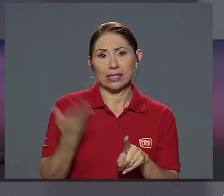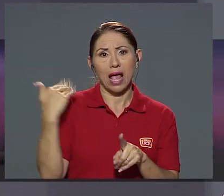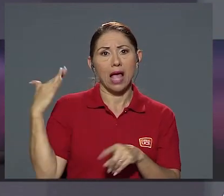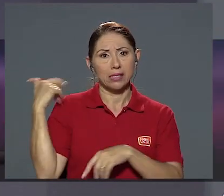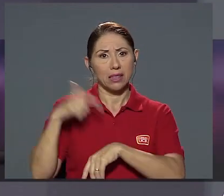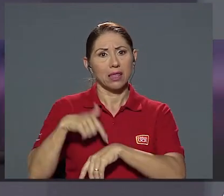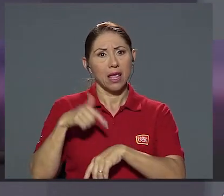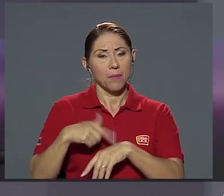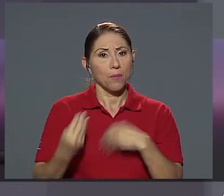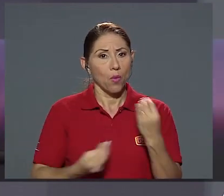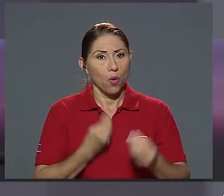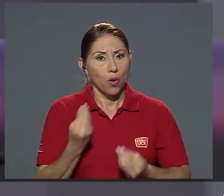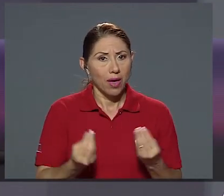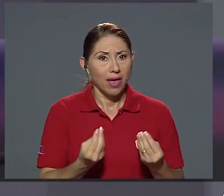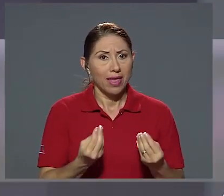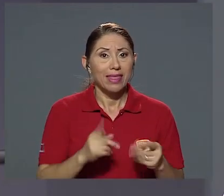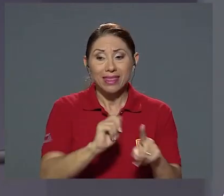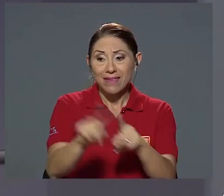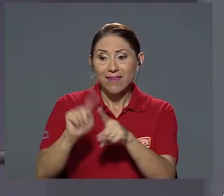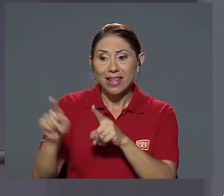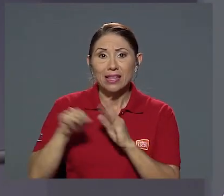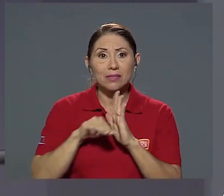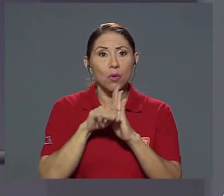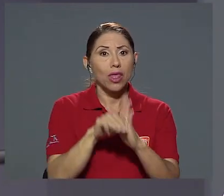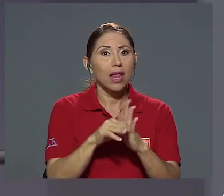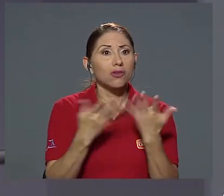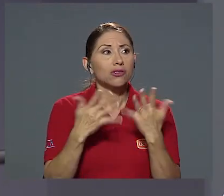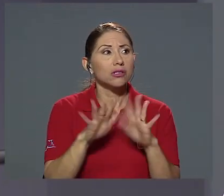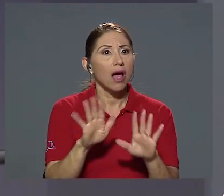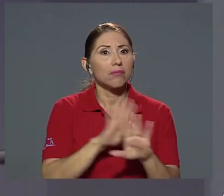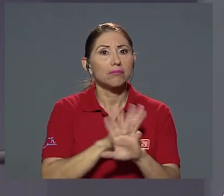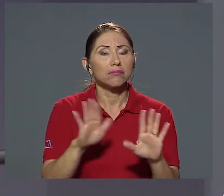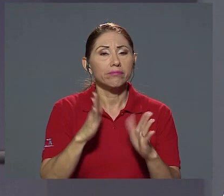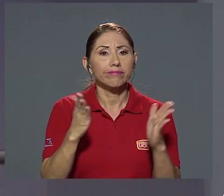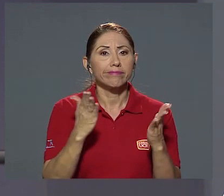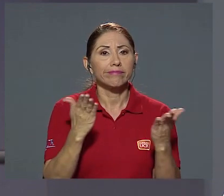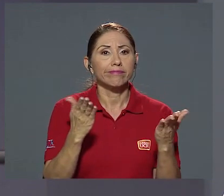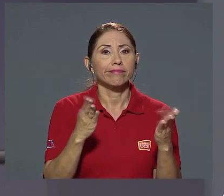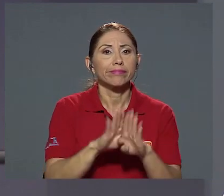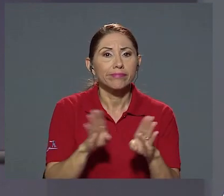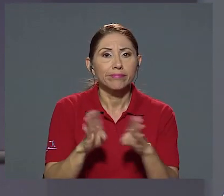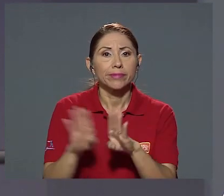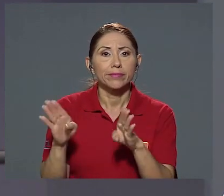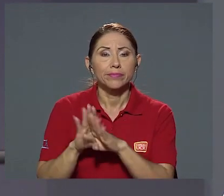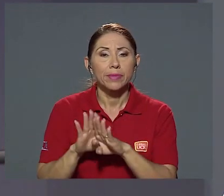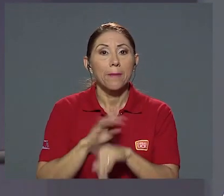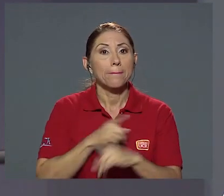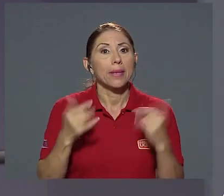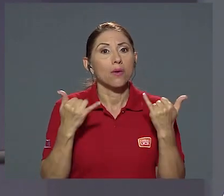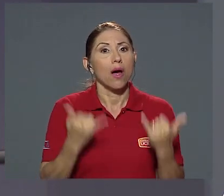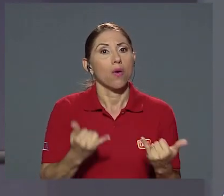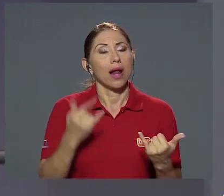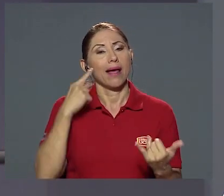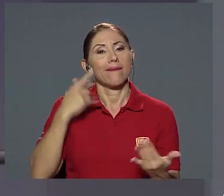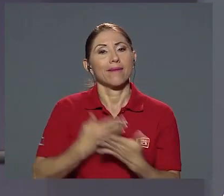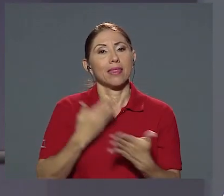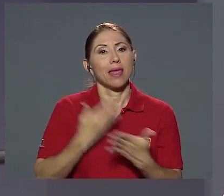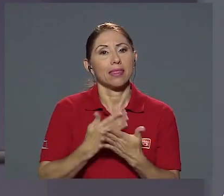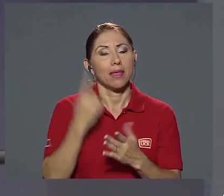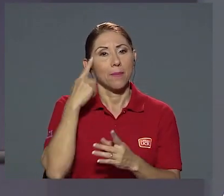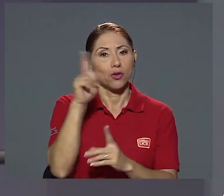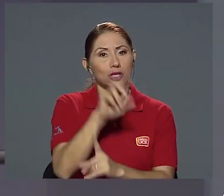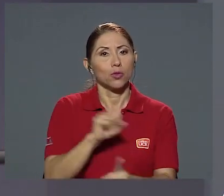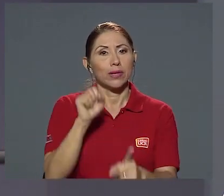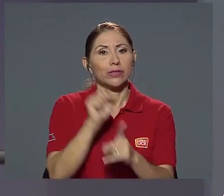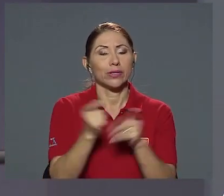hace tiempo, ¿verdad? El agotamiento de los diferentes modelos, como ustedes mencionan, pero que ahora se hace más evidente por las situaciones que se están viviendo en los países, principalmente en